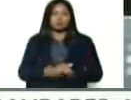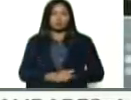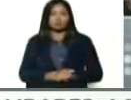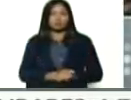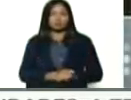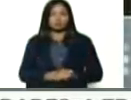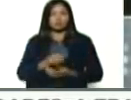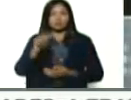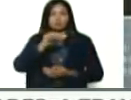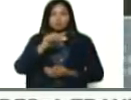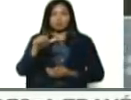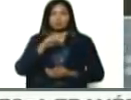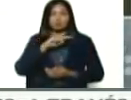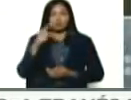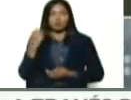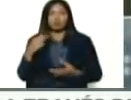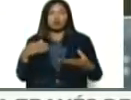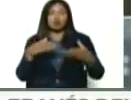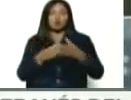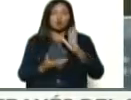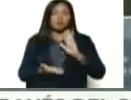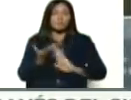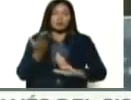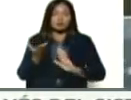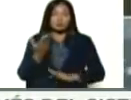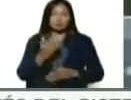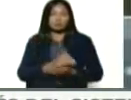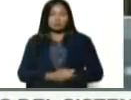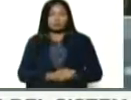esta semana tuvimos una reunión muy importante